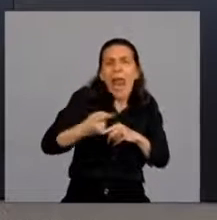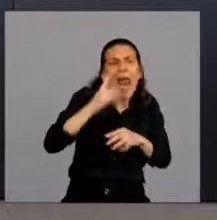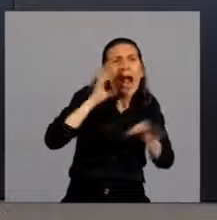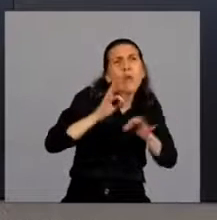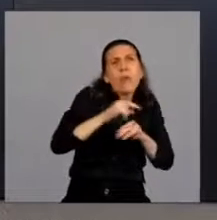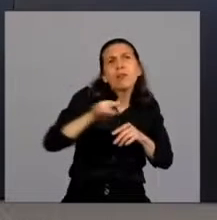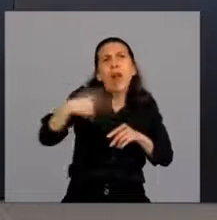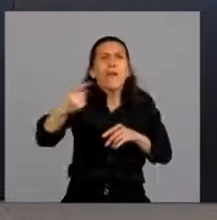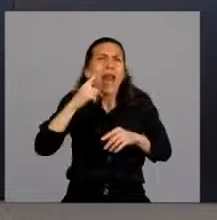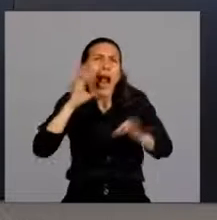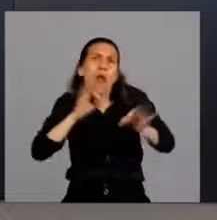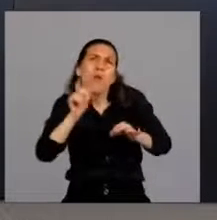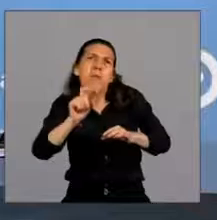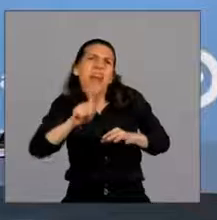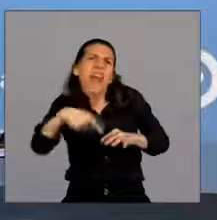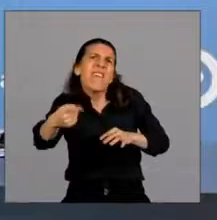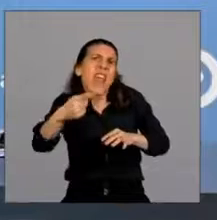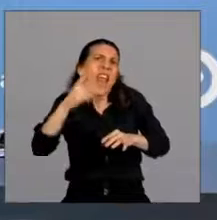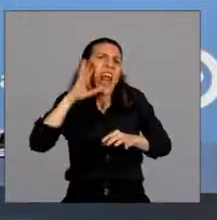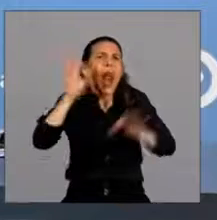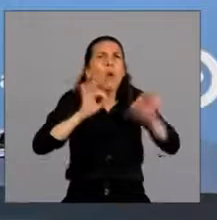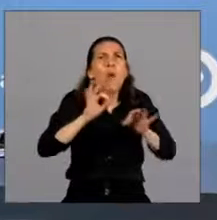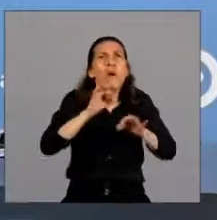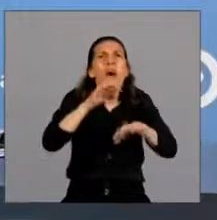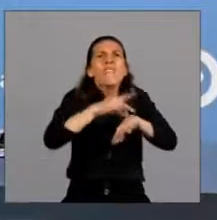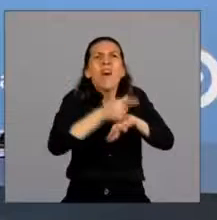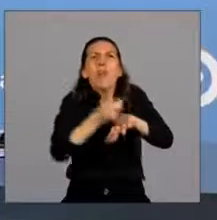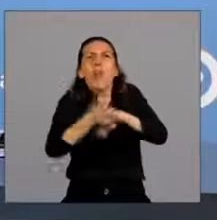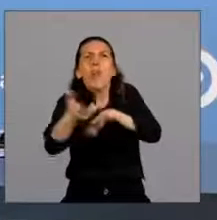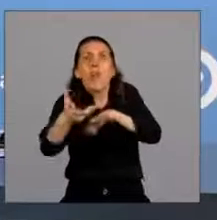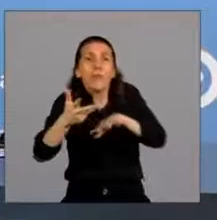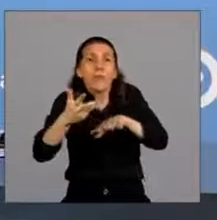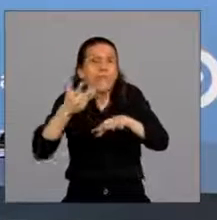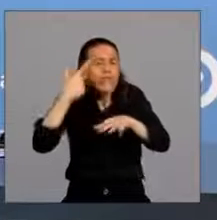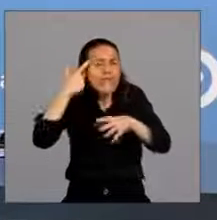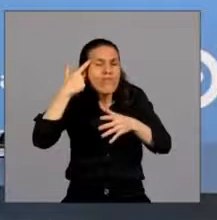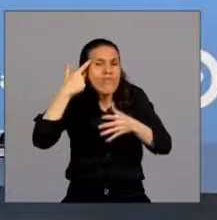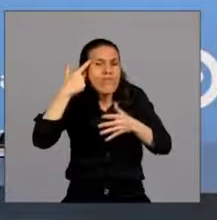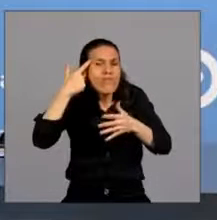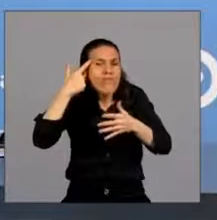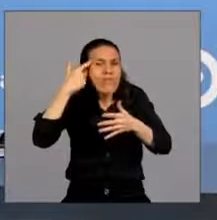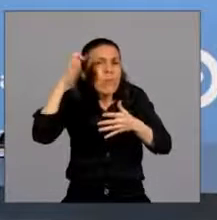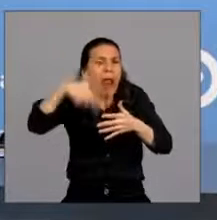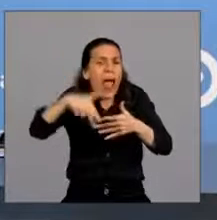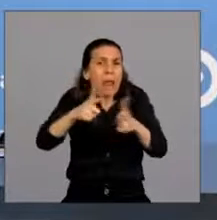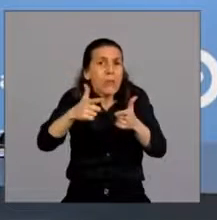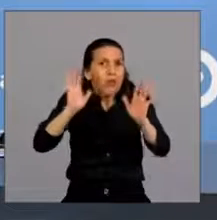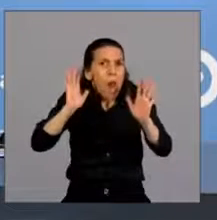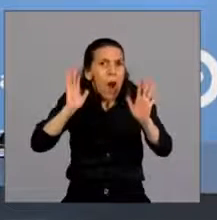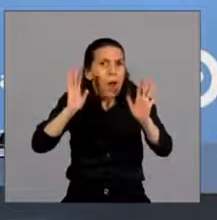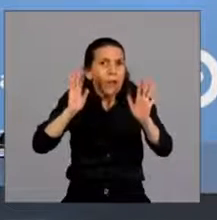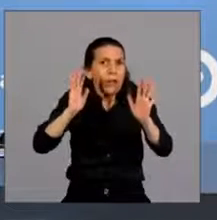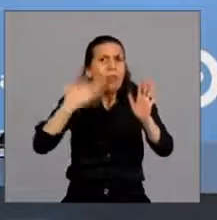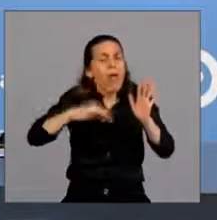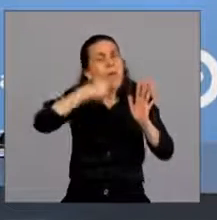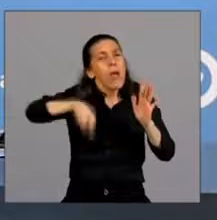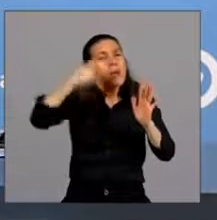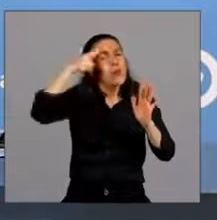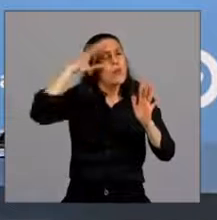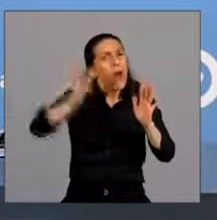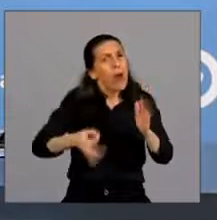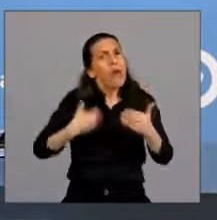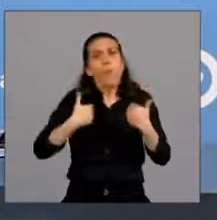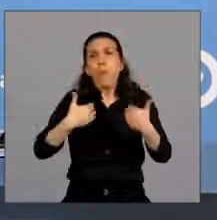que viene o el mes que viene. Es muy difícil proyectar. Por eso, tenemos que ser conscientes que es posible